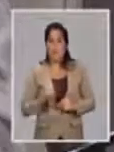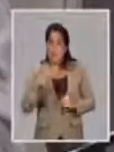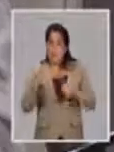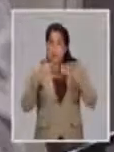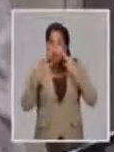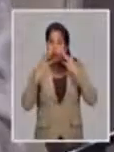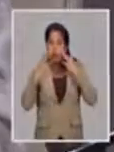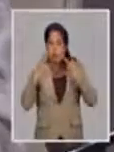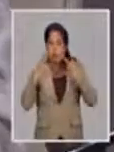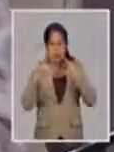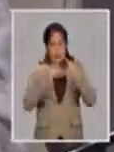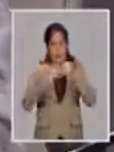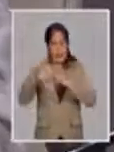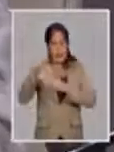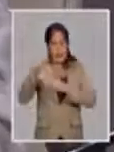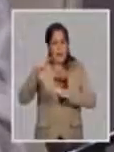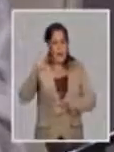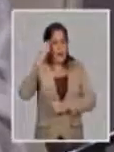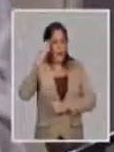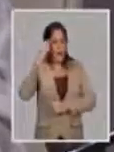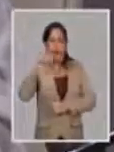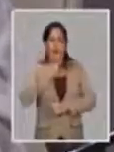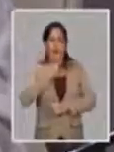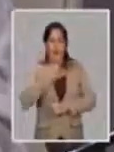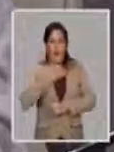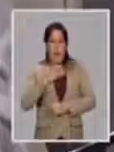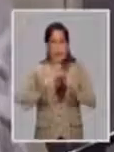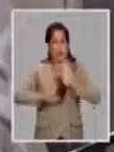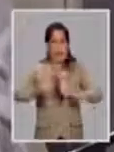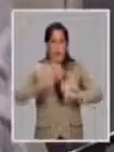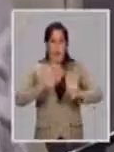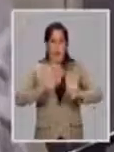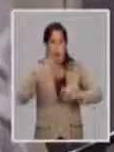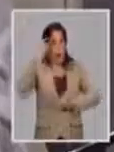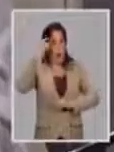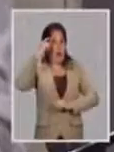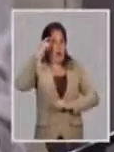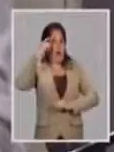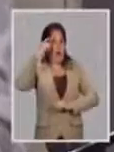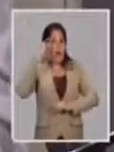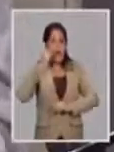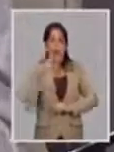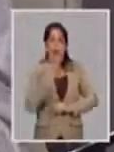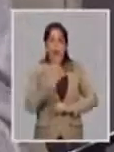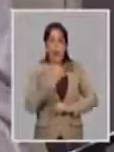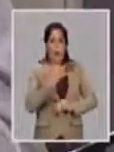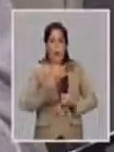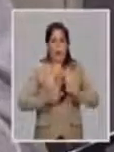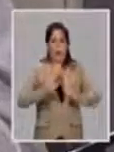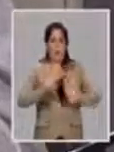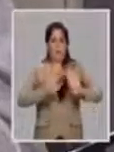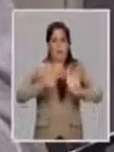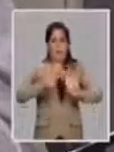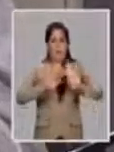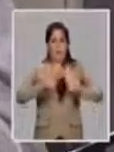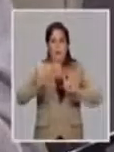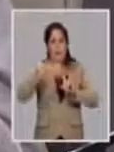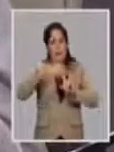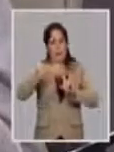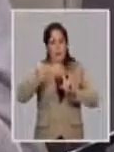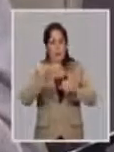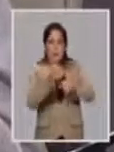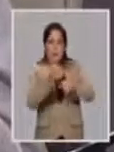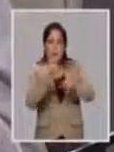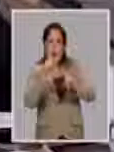neutralizantes, es también importante, sobre todo pensando en la memoria a largo plazo, que se active en respuesta de células